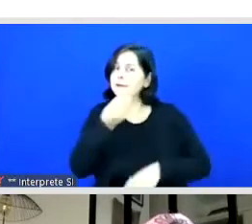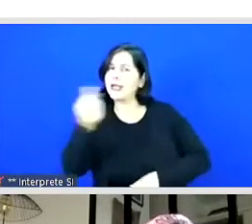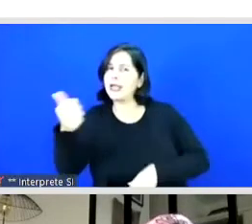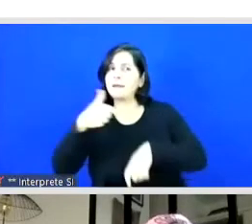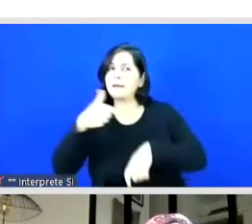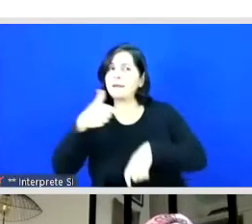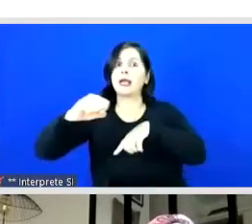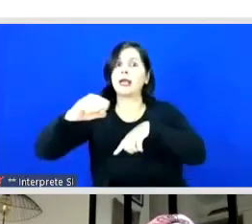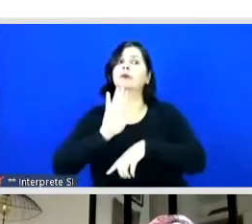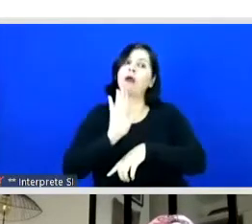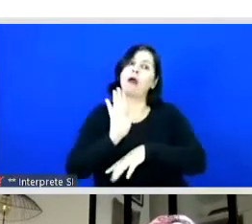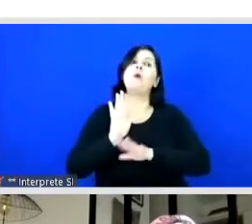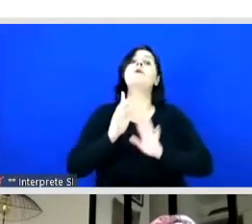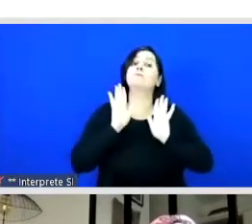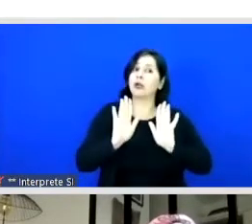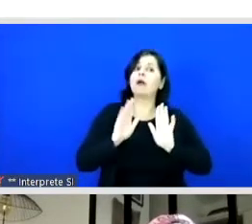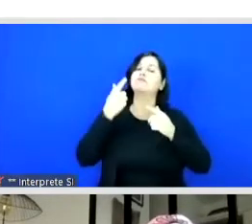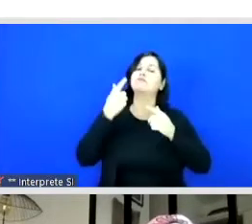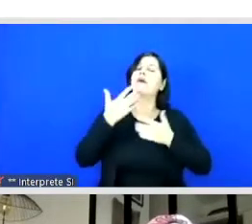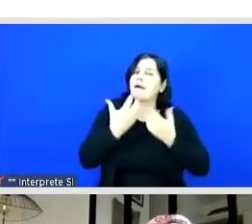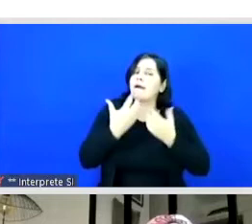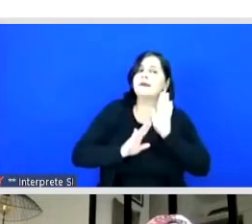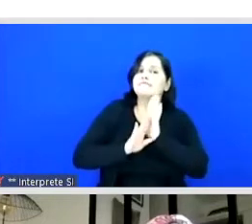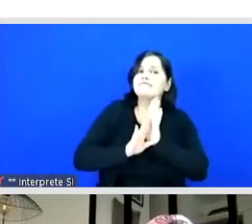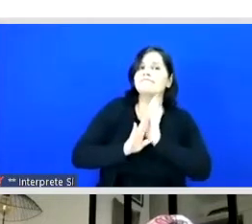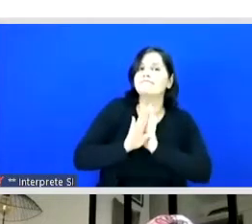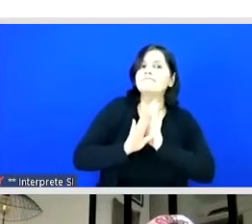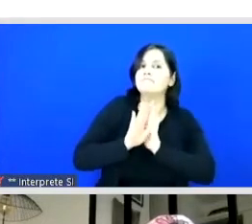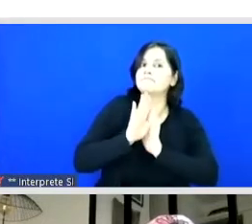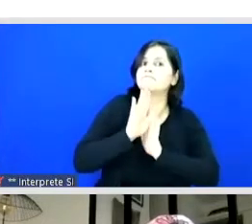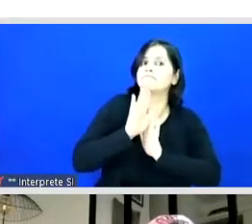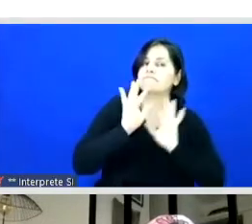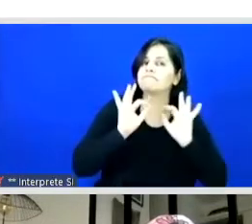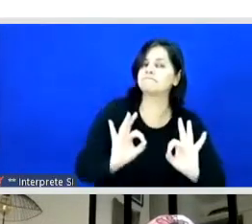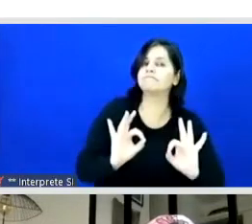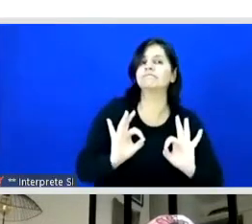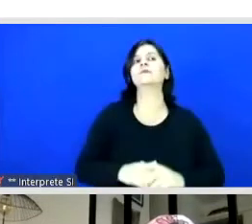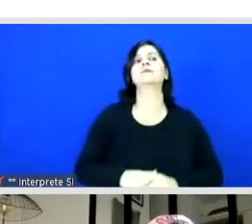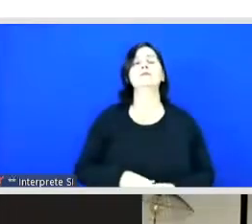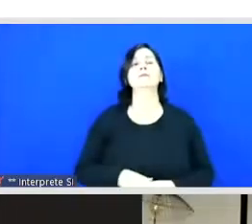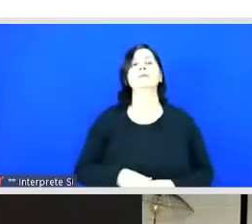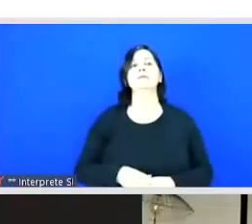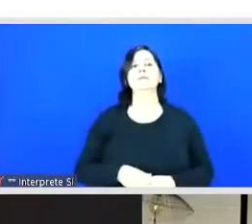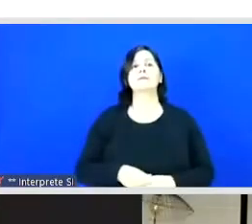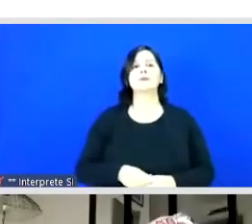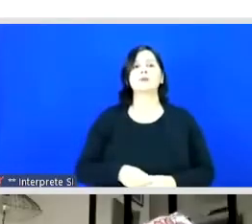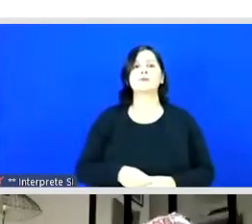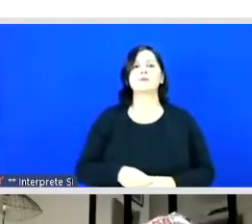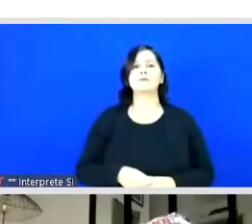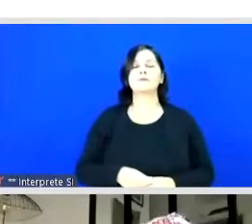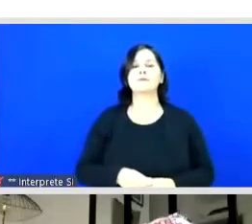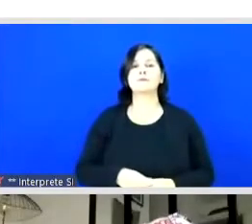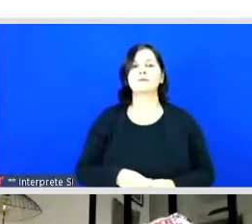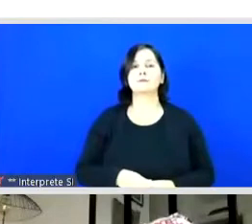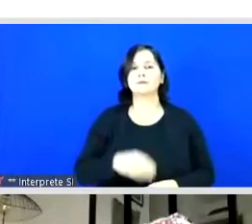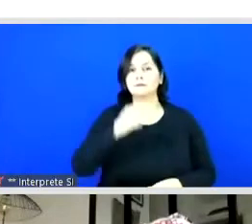ecologista y ahora soy una funcionaria pública en el área de la política exterior. Me parece que